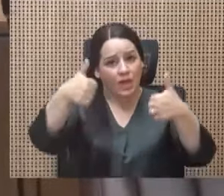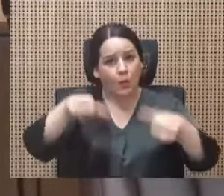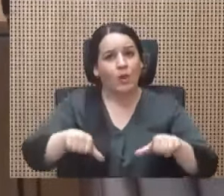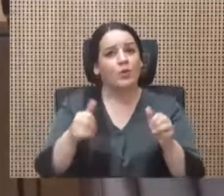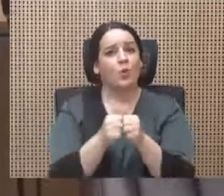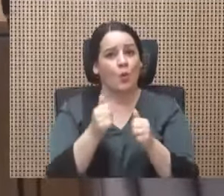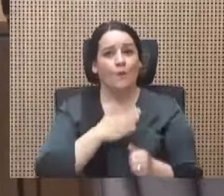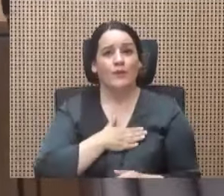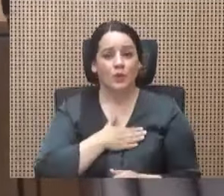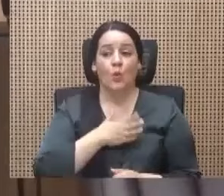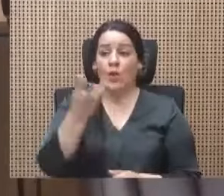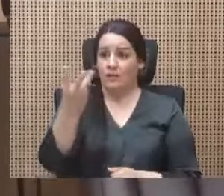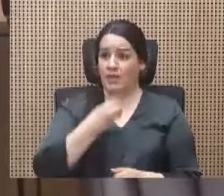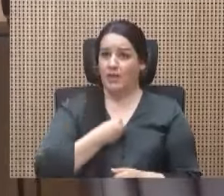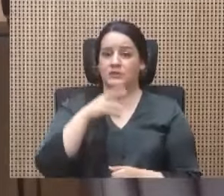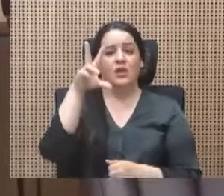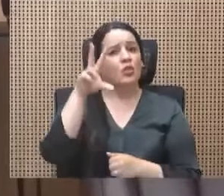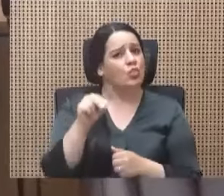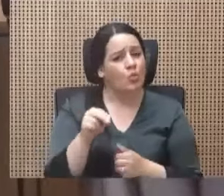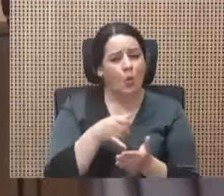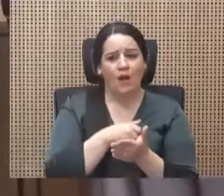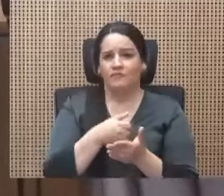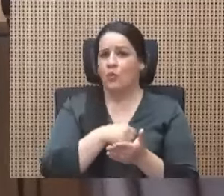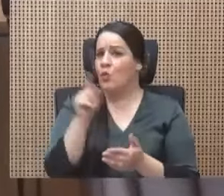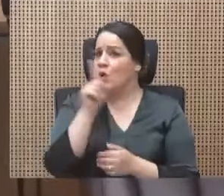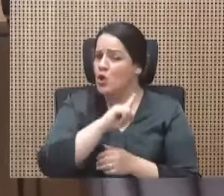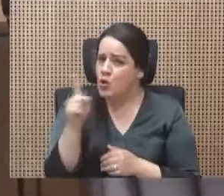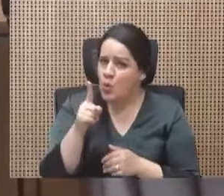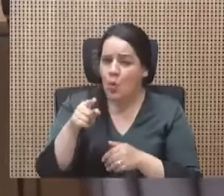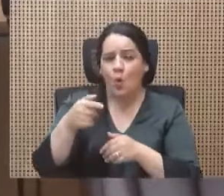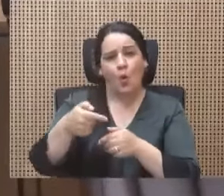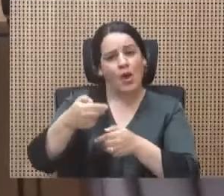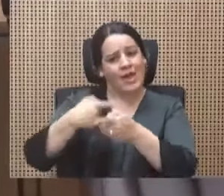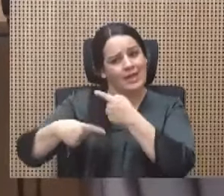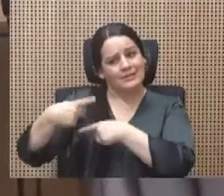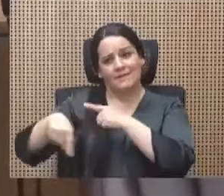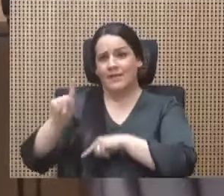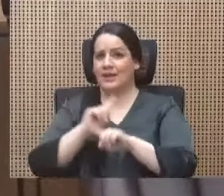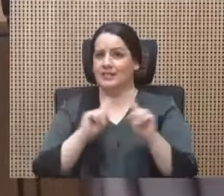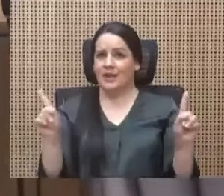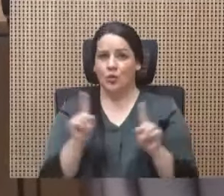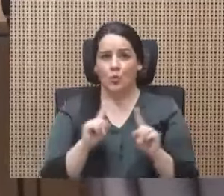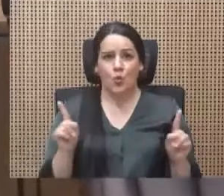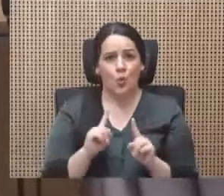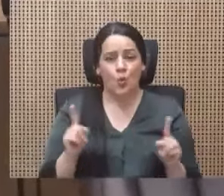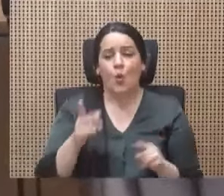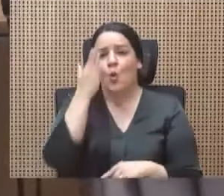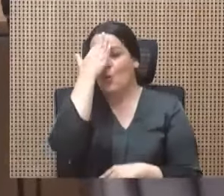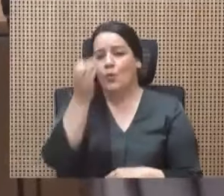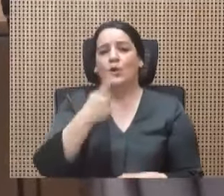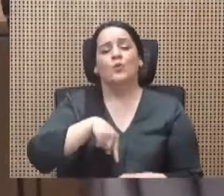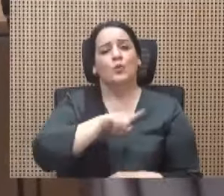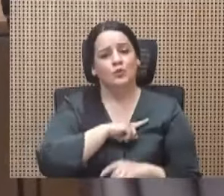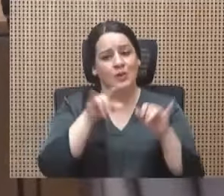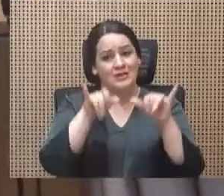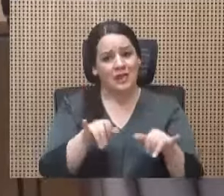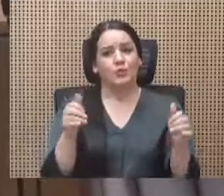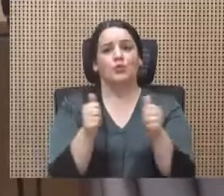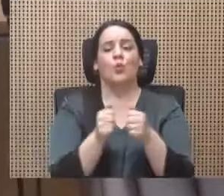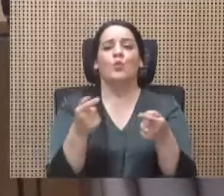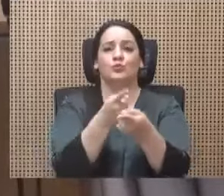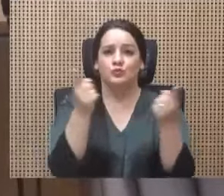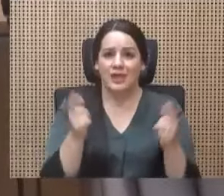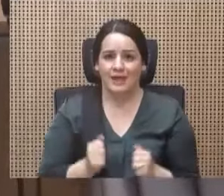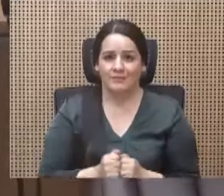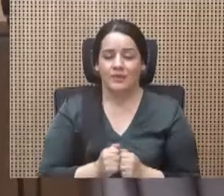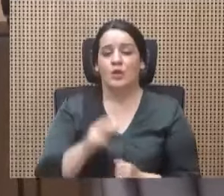me dicen: no afloje, no eche para atrás, porque estamos con usted. Y